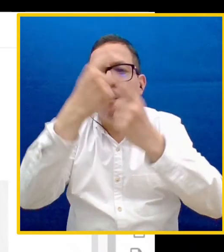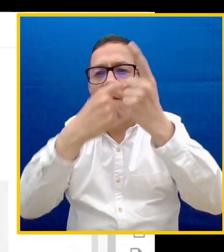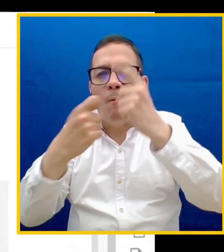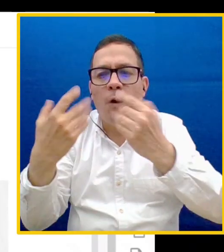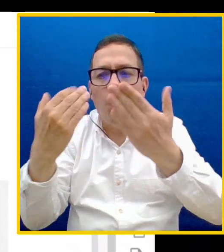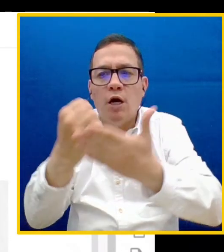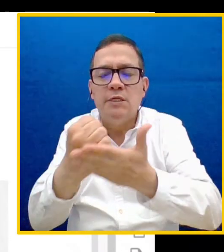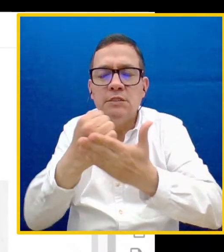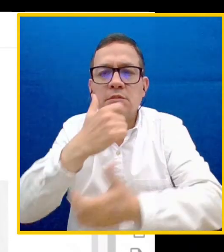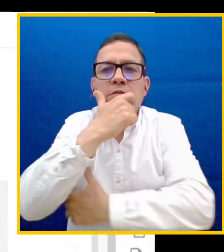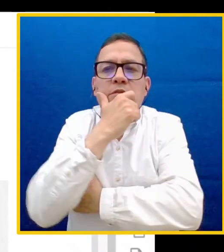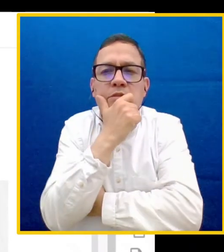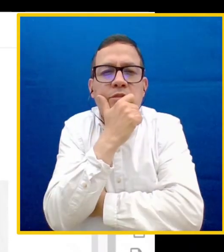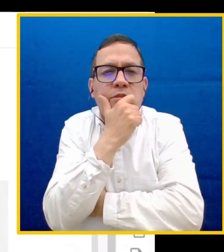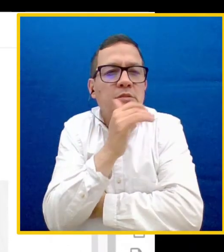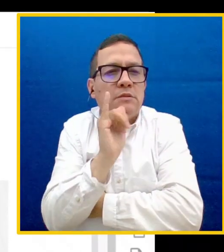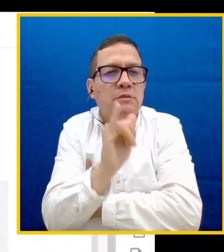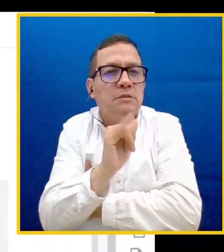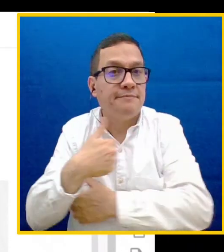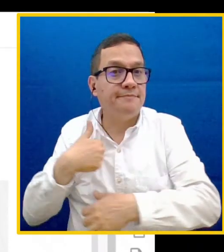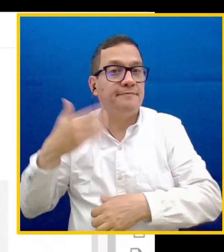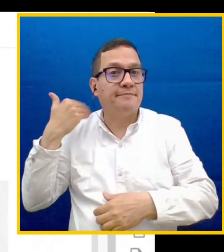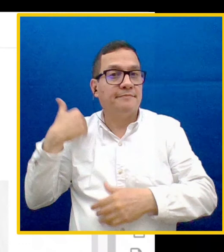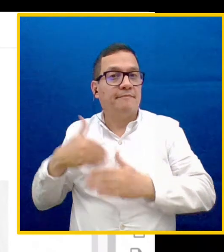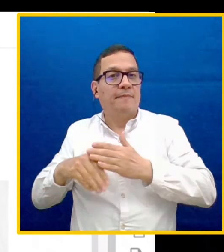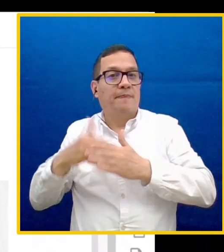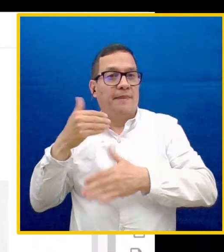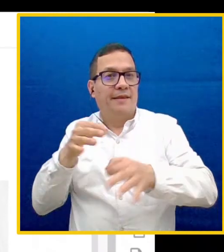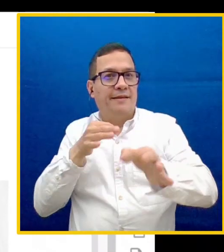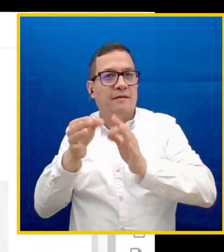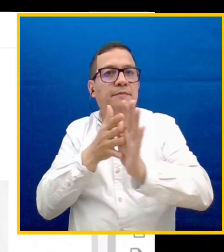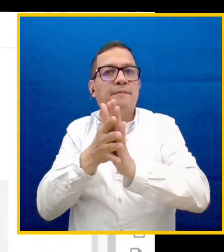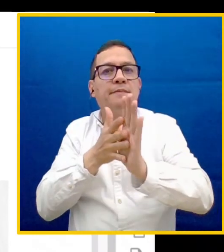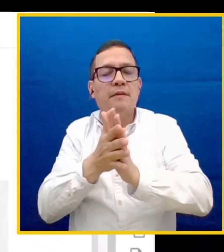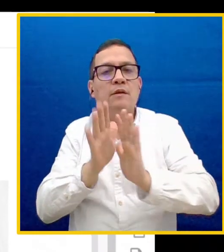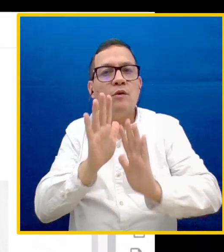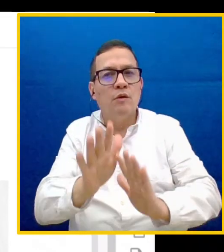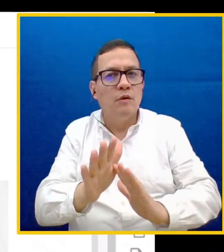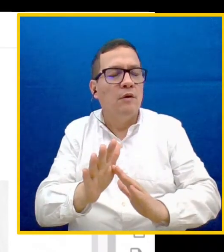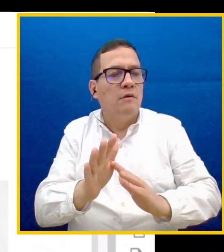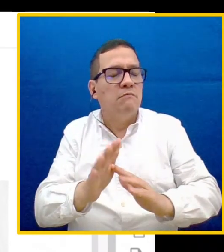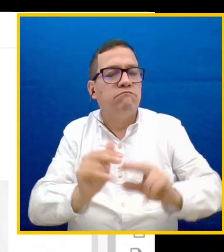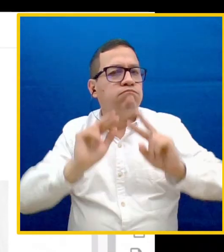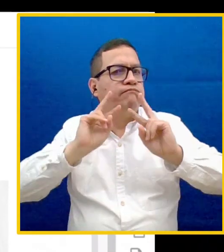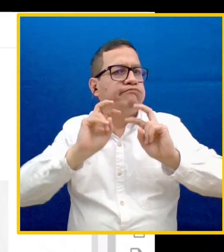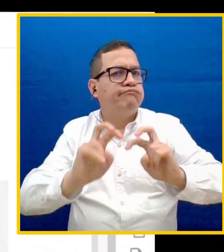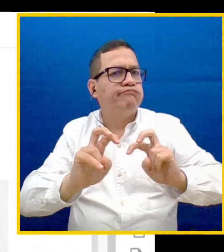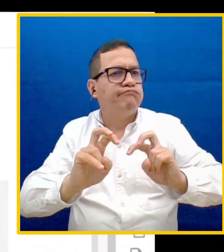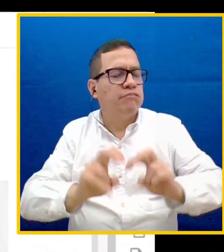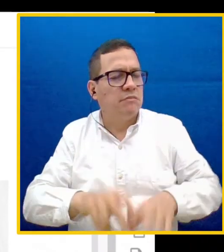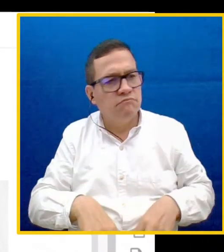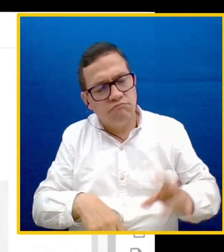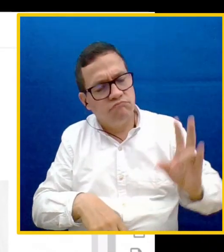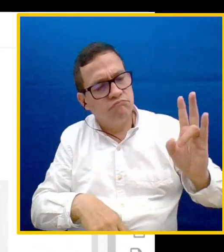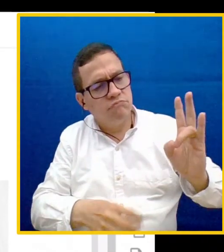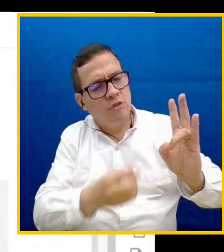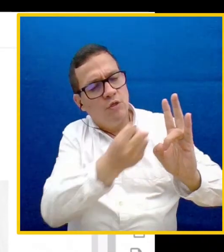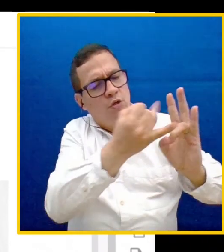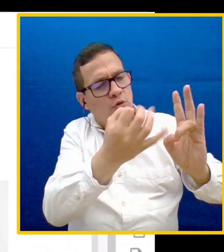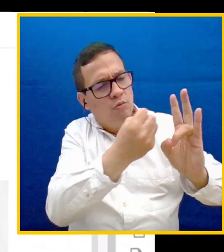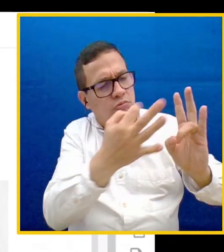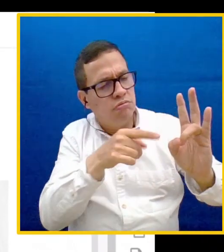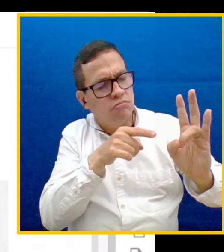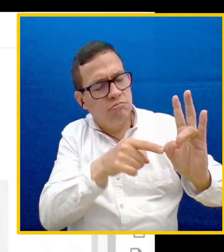Como ya dijimos, al comenzar este apartado, las investigaciones asignadas por una lógica cuantitativa